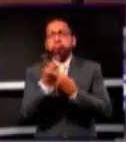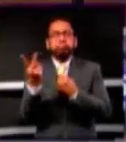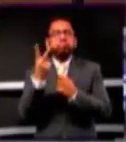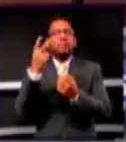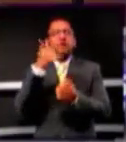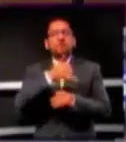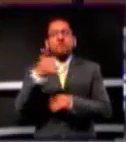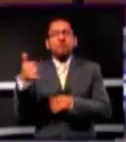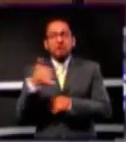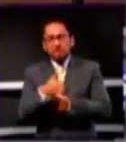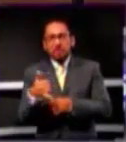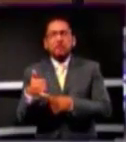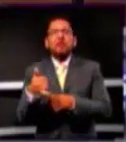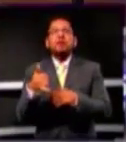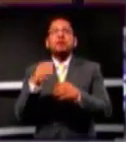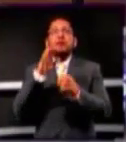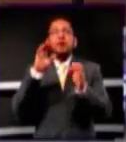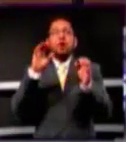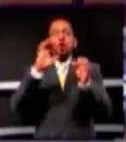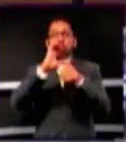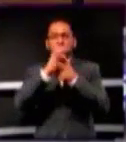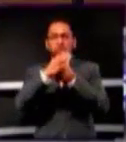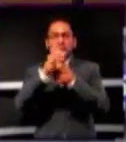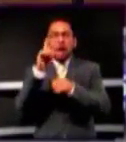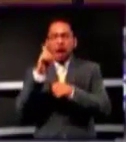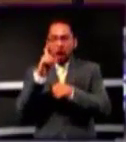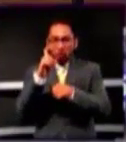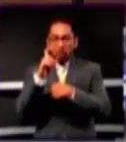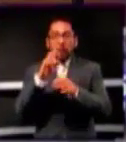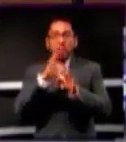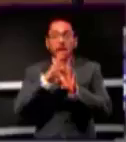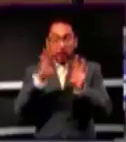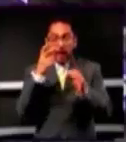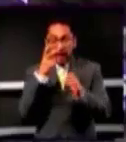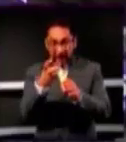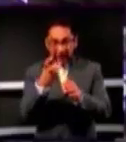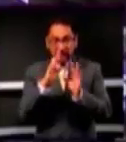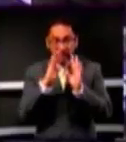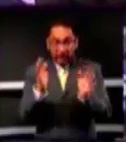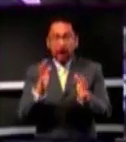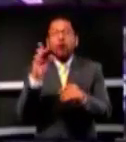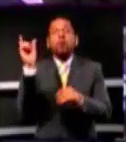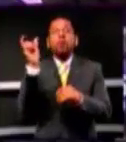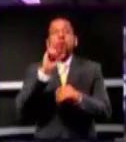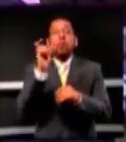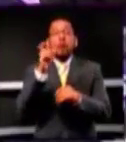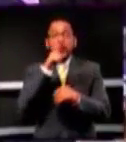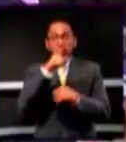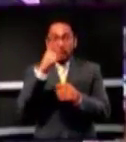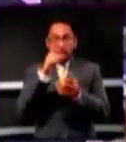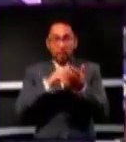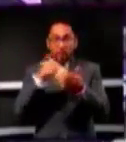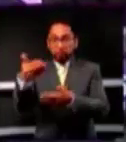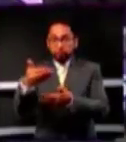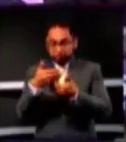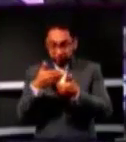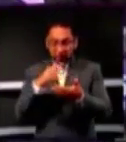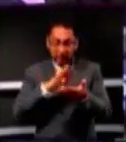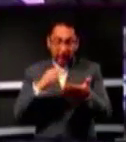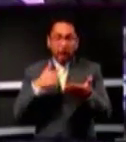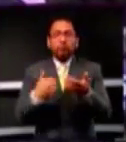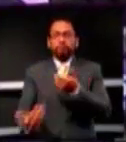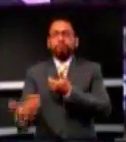Infonavit, Conagua, en ese momento, cuando ya tienen ese primer documento, se pueden acercar con